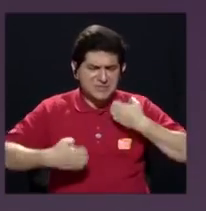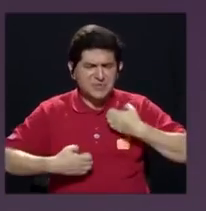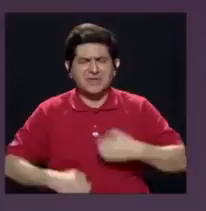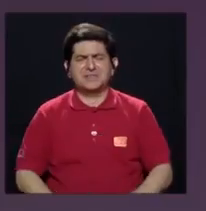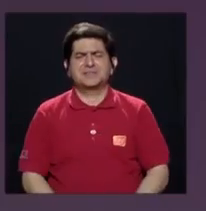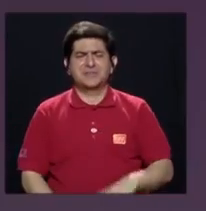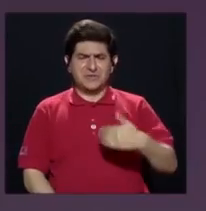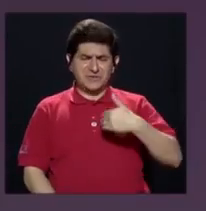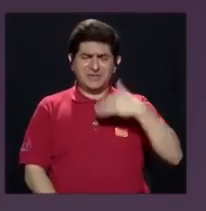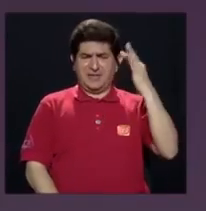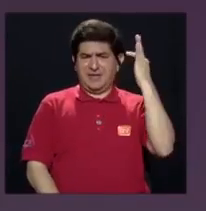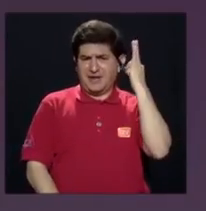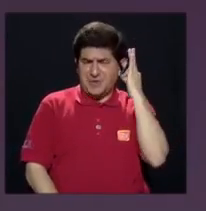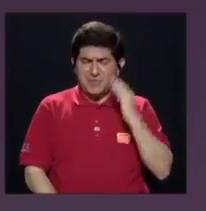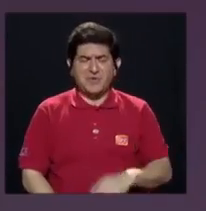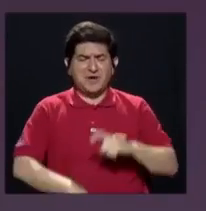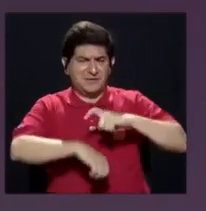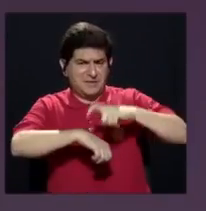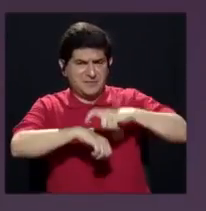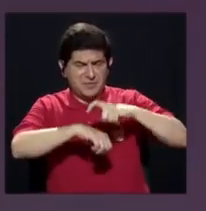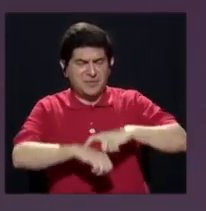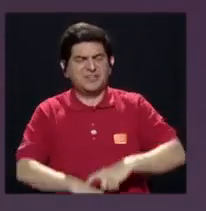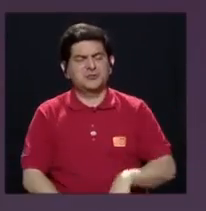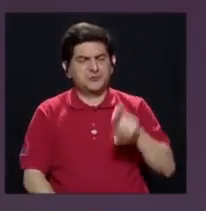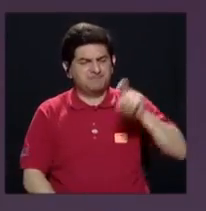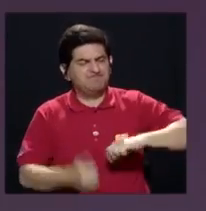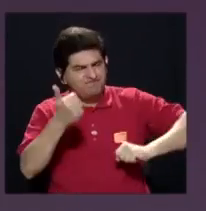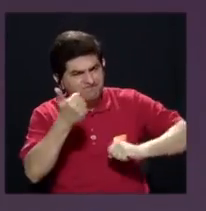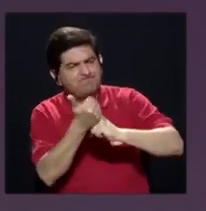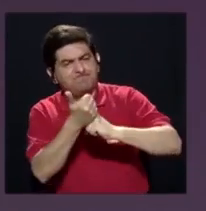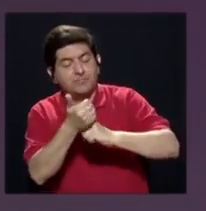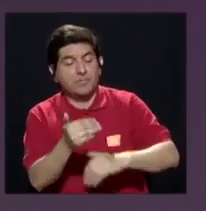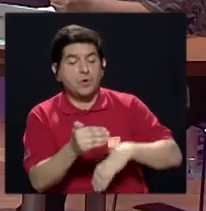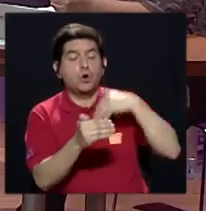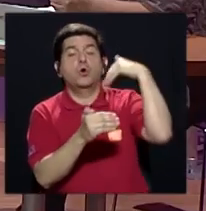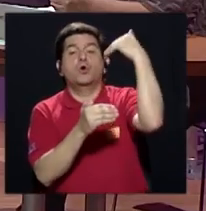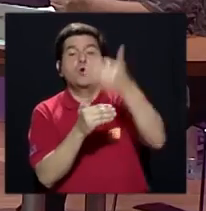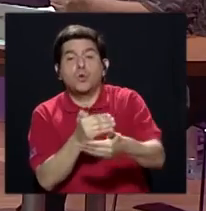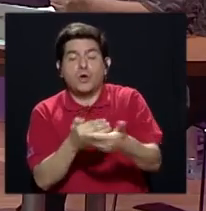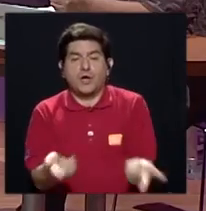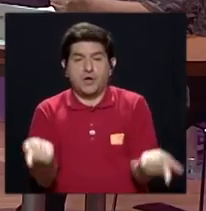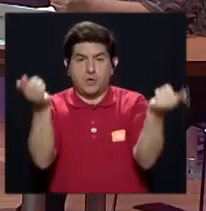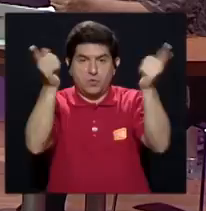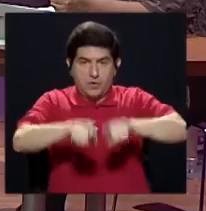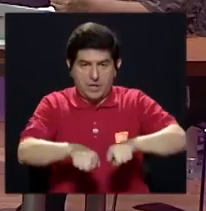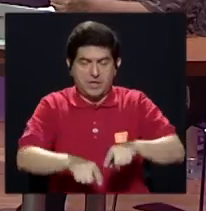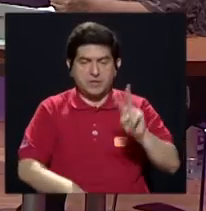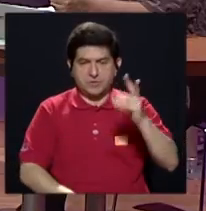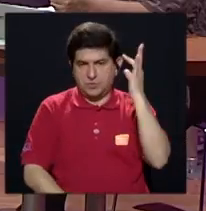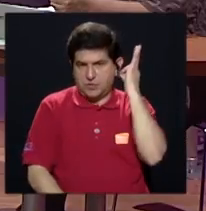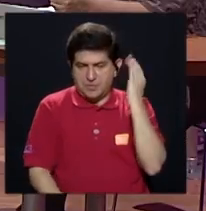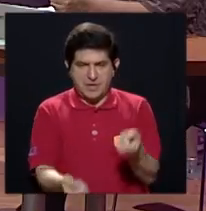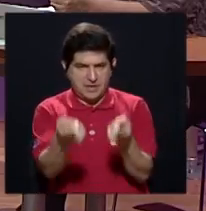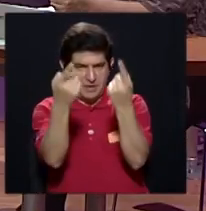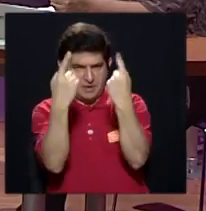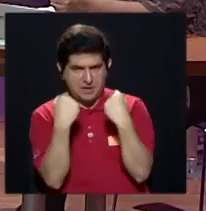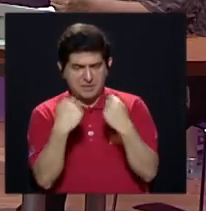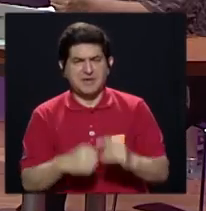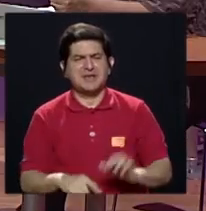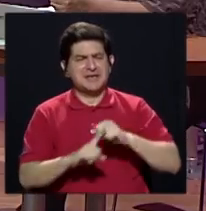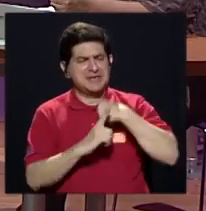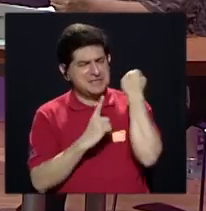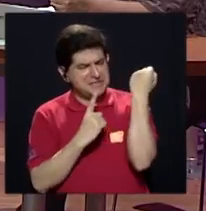emocional que están viviendo las mujeres en ese momento y luego por ejemplo también en el caso de las compañeras que vienen de una